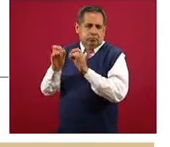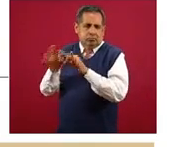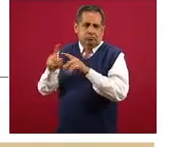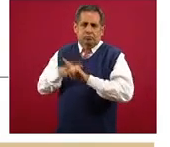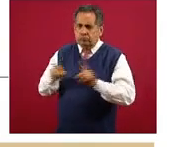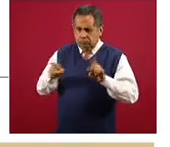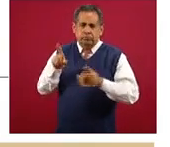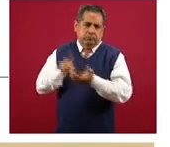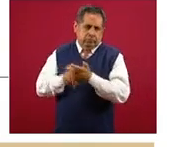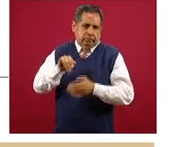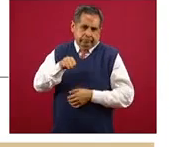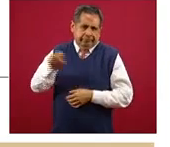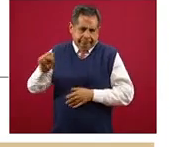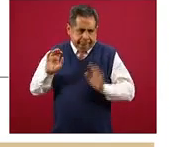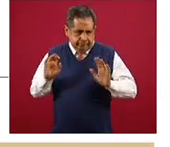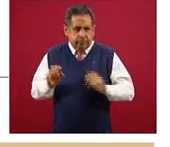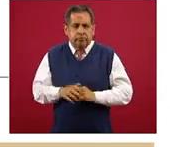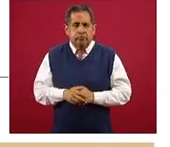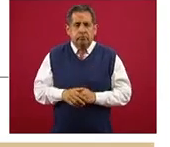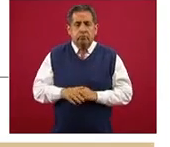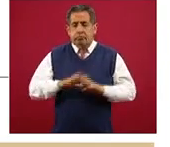los